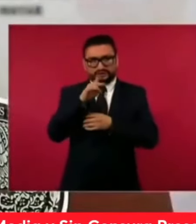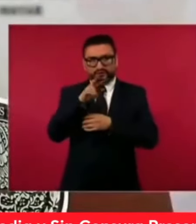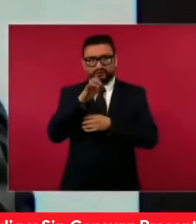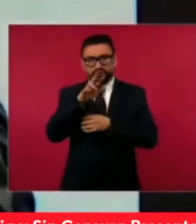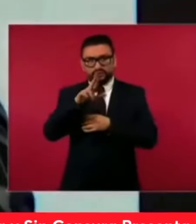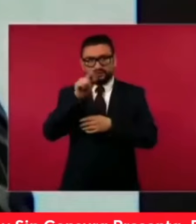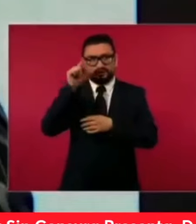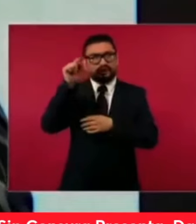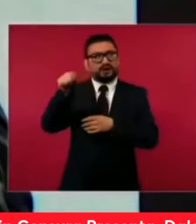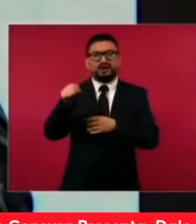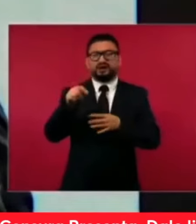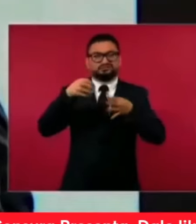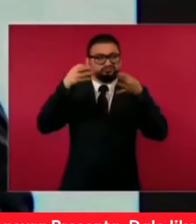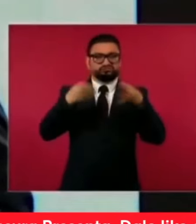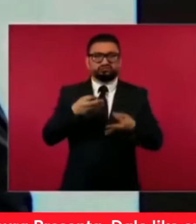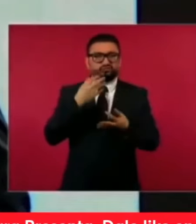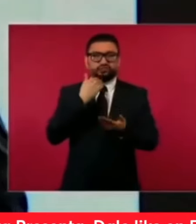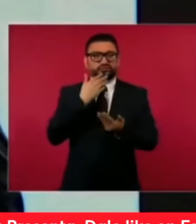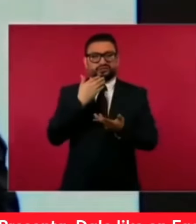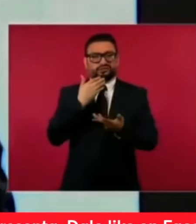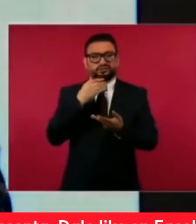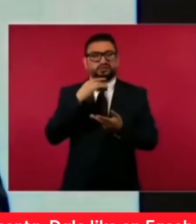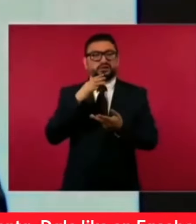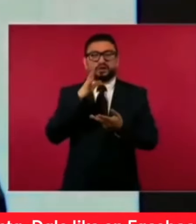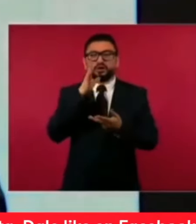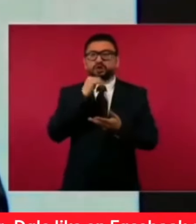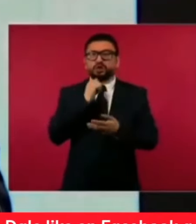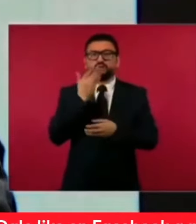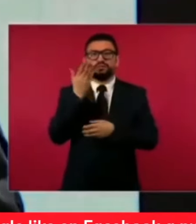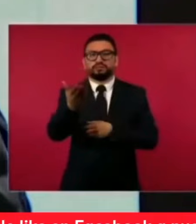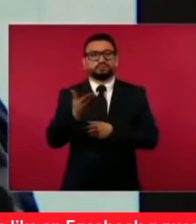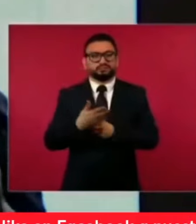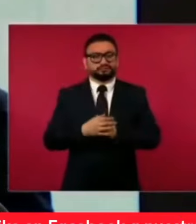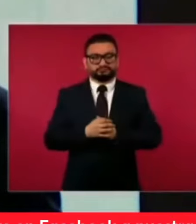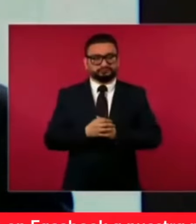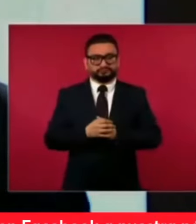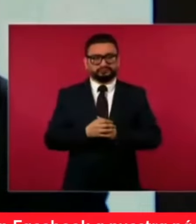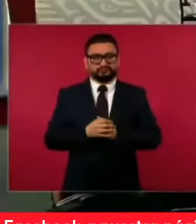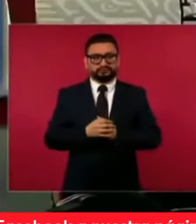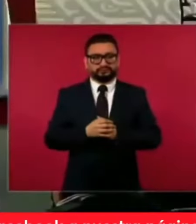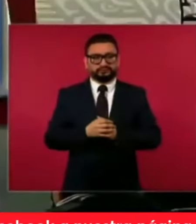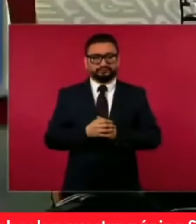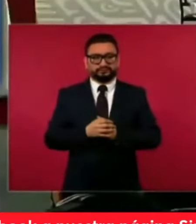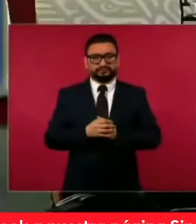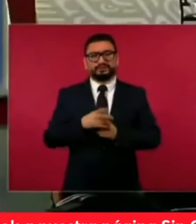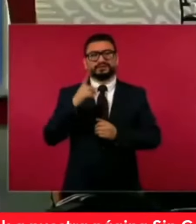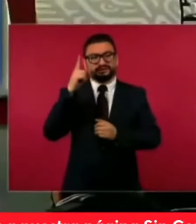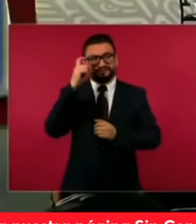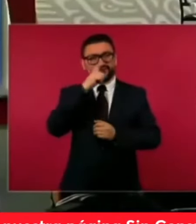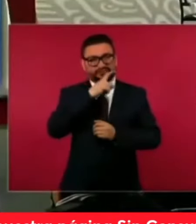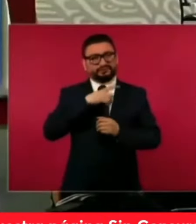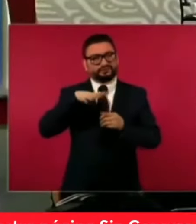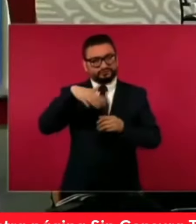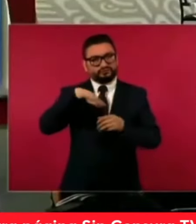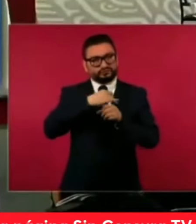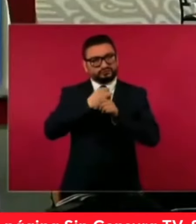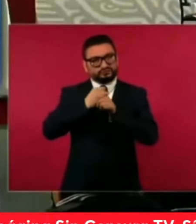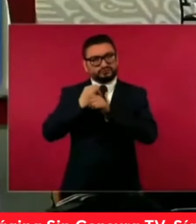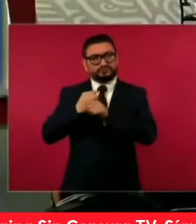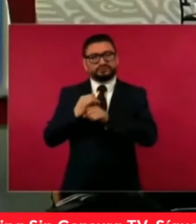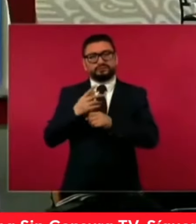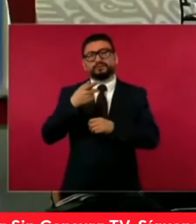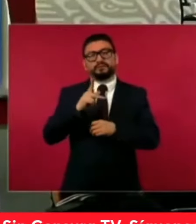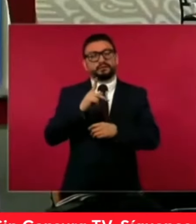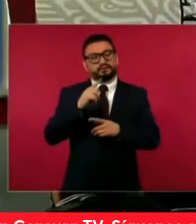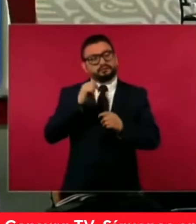muy opacos este no están a disposición del público es difícil conseguir Pero bueno vamos